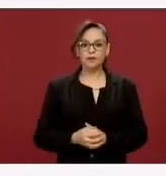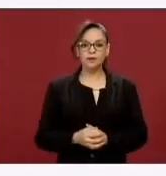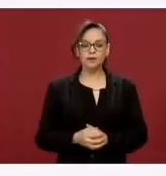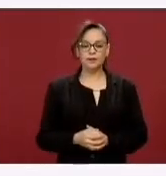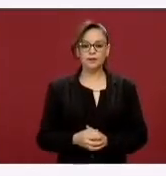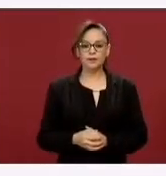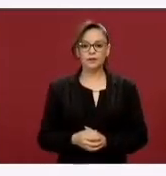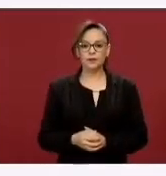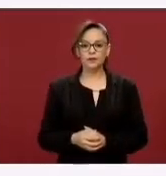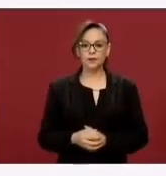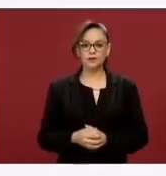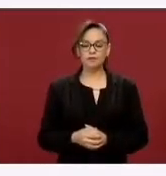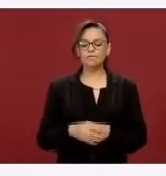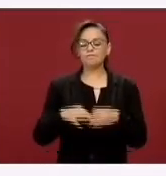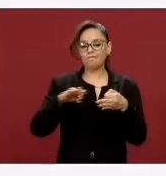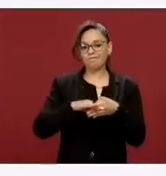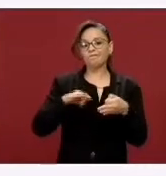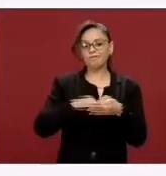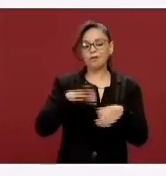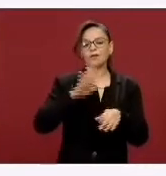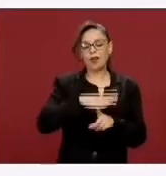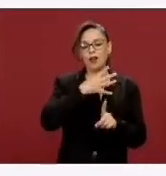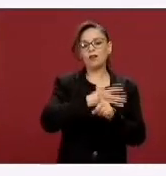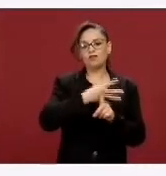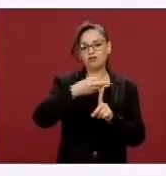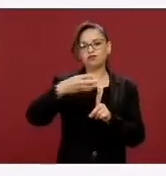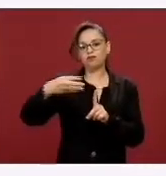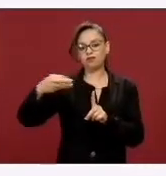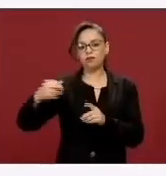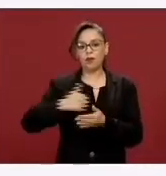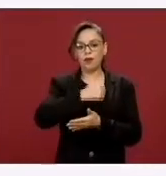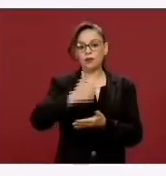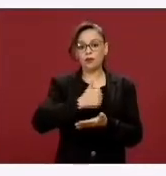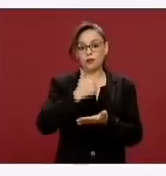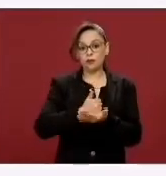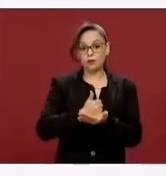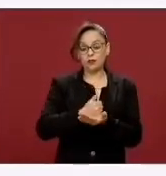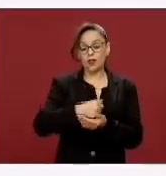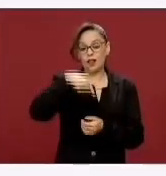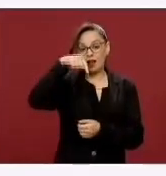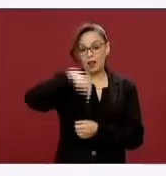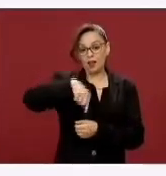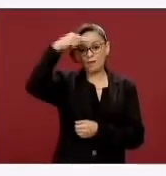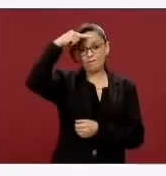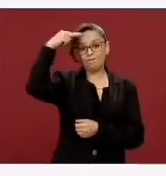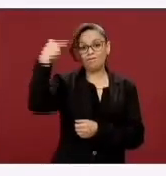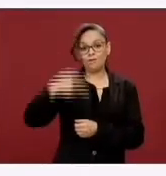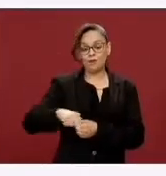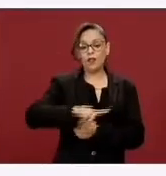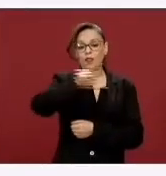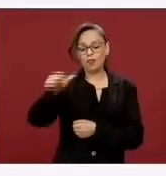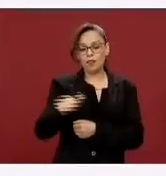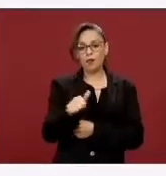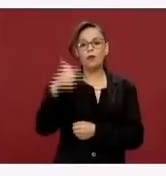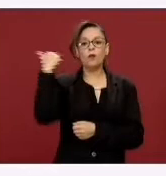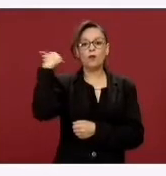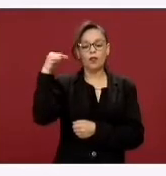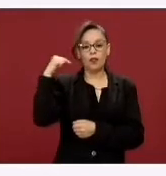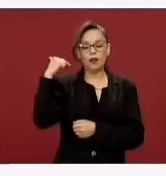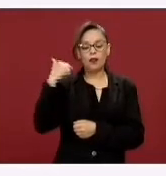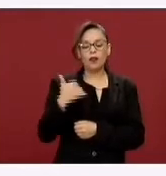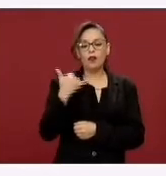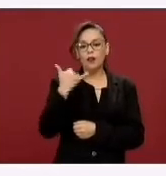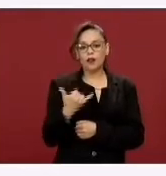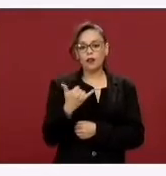contagio, de mayor frecuencia de contagios, empezando por la zona metropolitana del Valle de México, seguida de Guadalajara y también